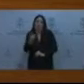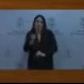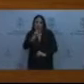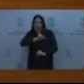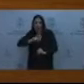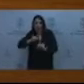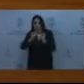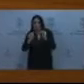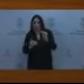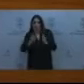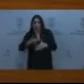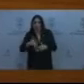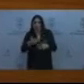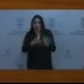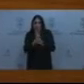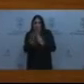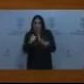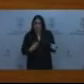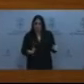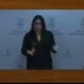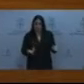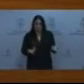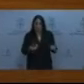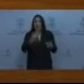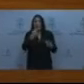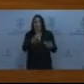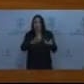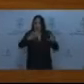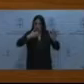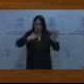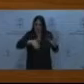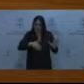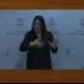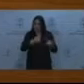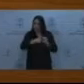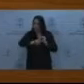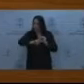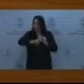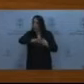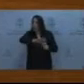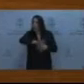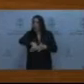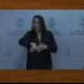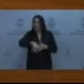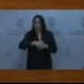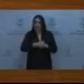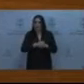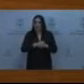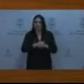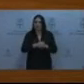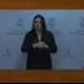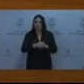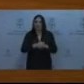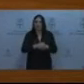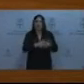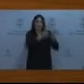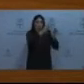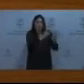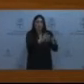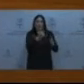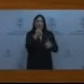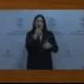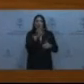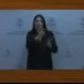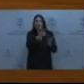no es así. Y dicho todo esto, y sí, como último apunte, si me permite, usted dice que va a ingresar esos